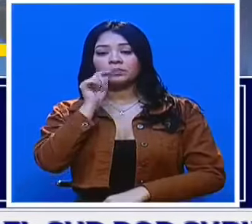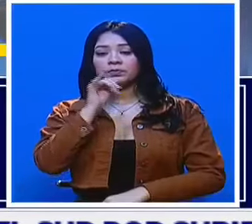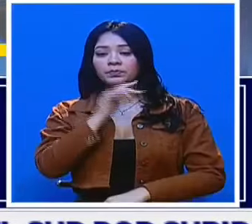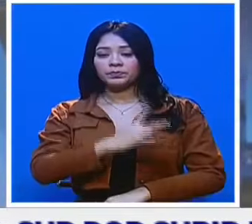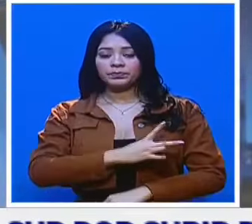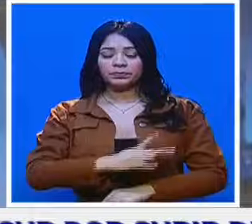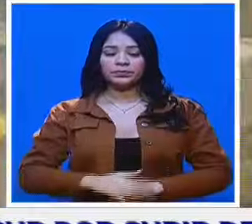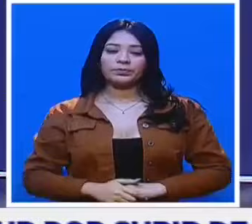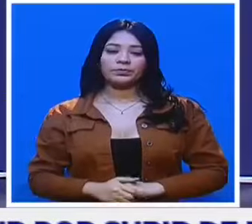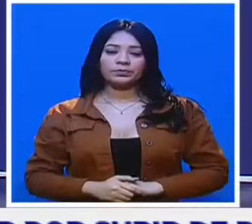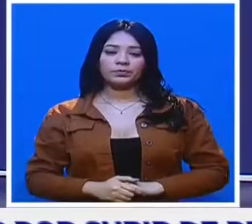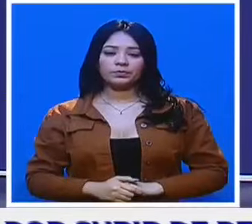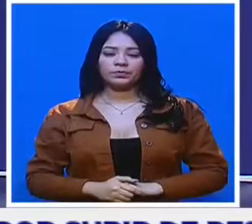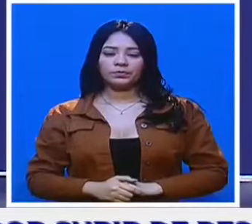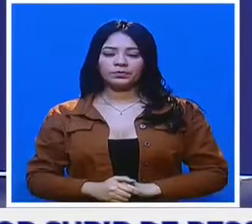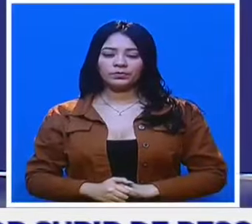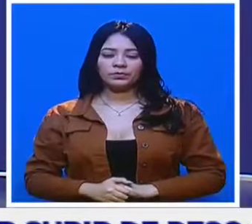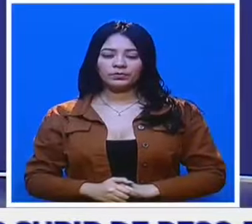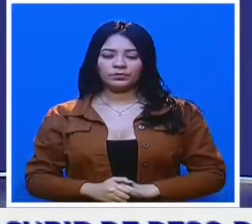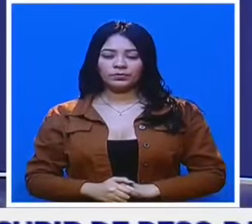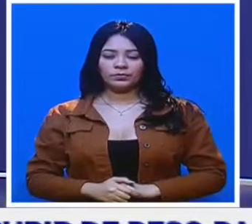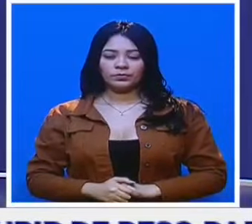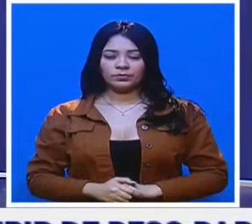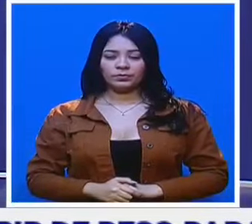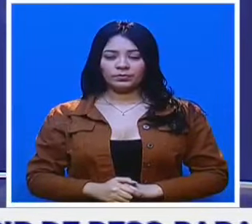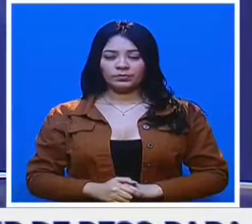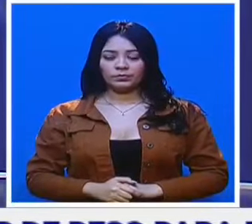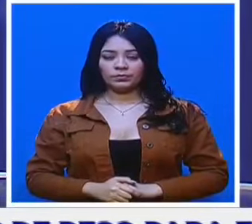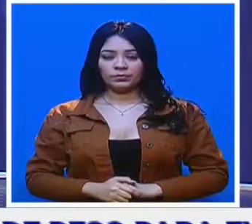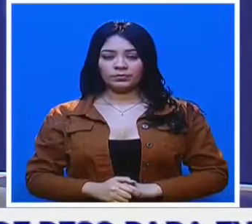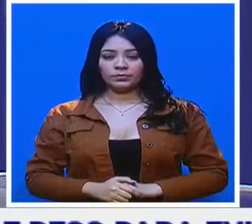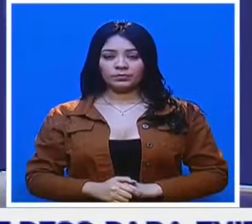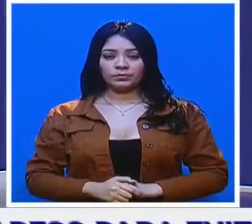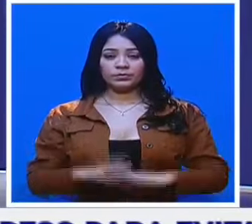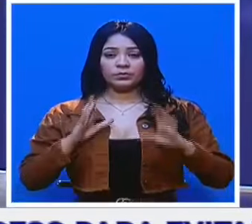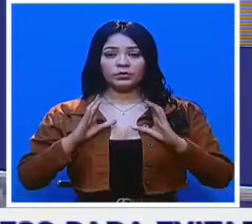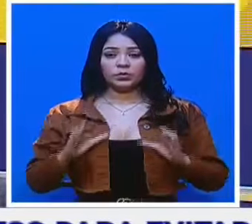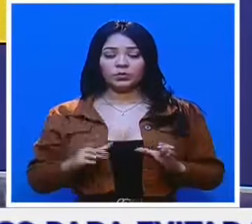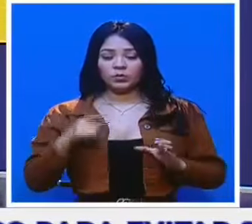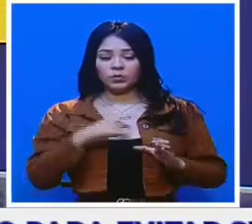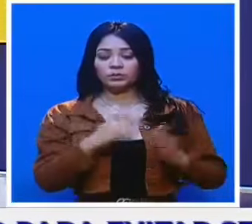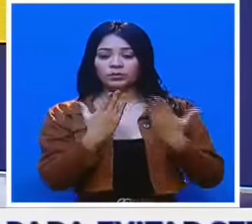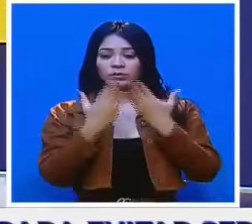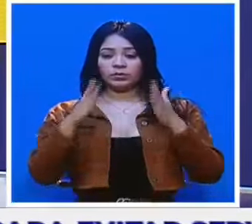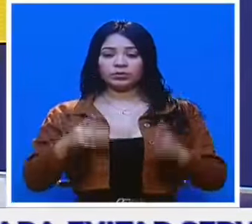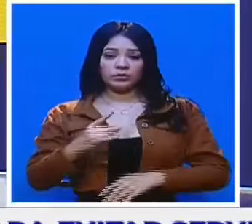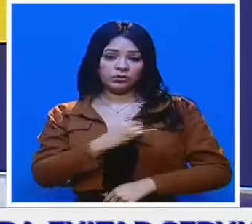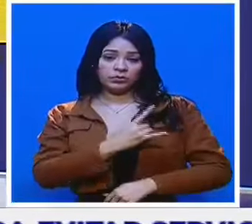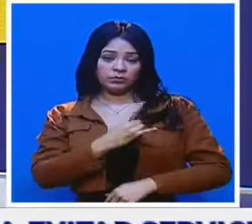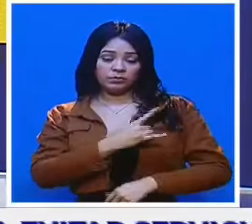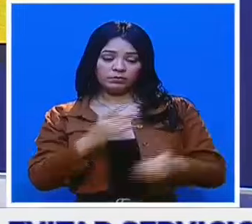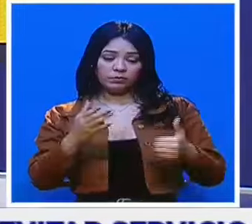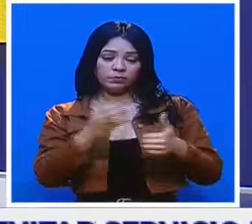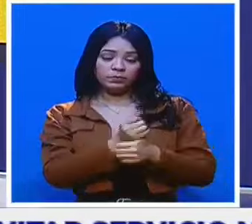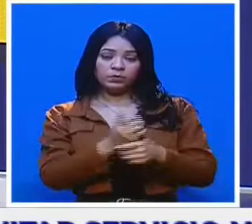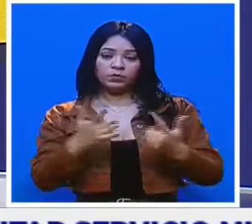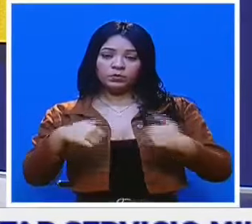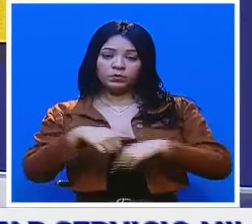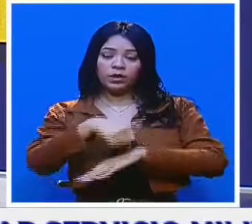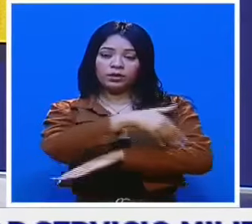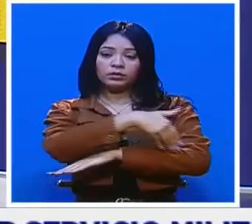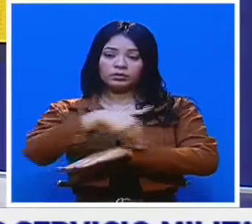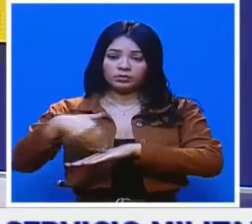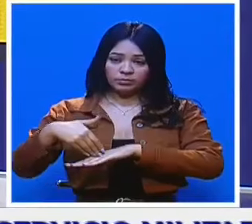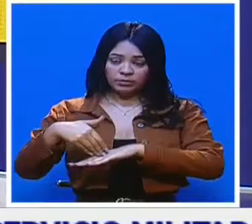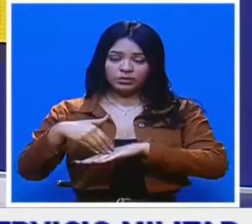venevisión pasamos a otros sucesos El cadáver de una estudiante Universitaria fue hallado en la Cota 905 aquí en